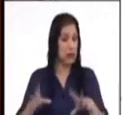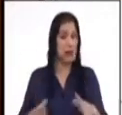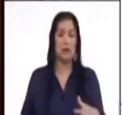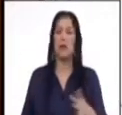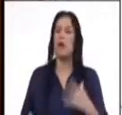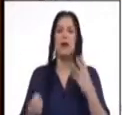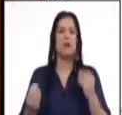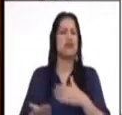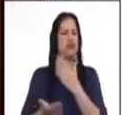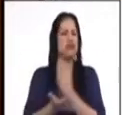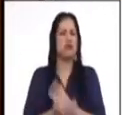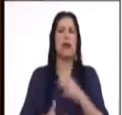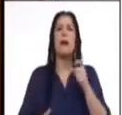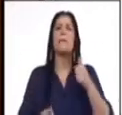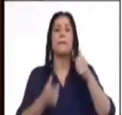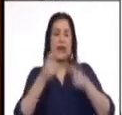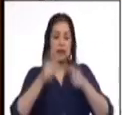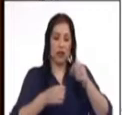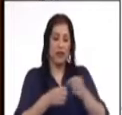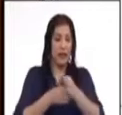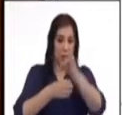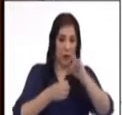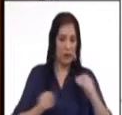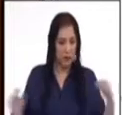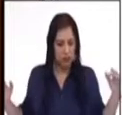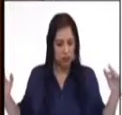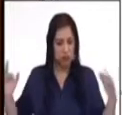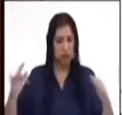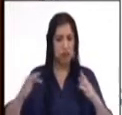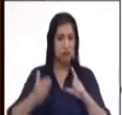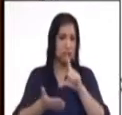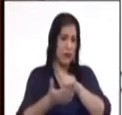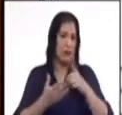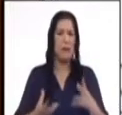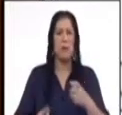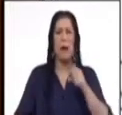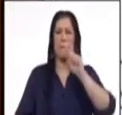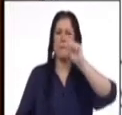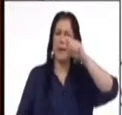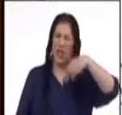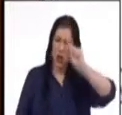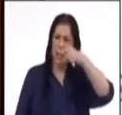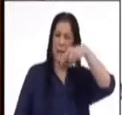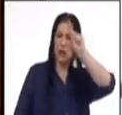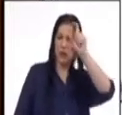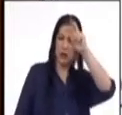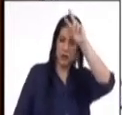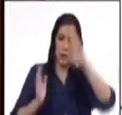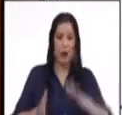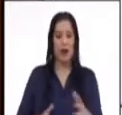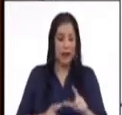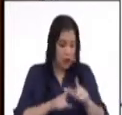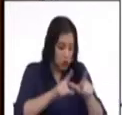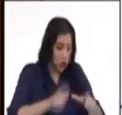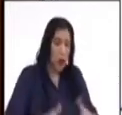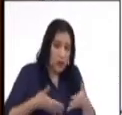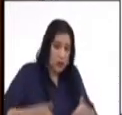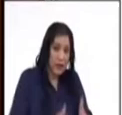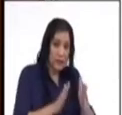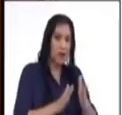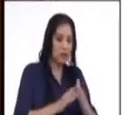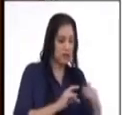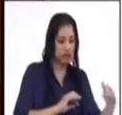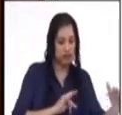generaran gran cantidad de flujos migratorios. La población, millones de peruanos, salen de sus lugares de origen. Lima